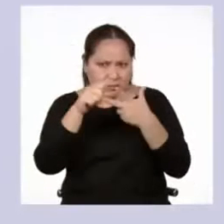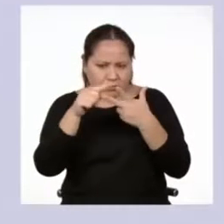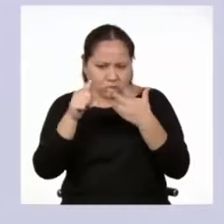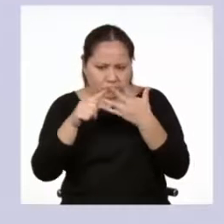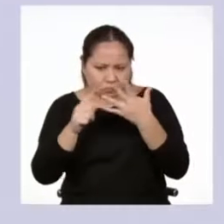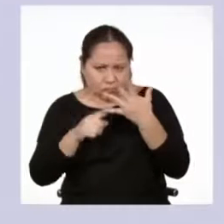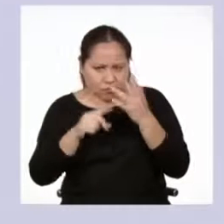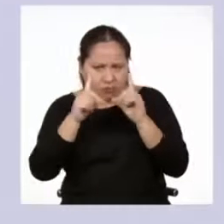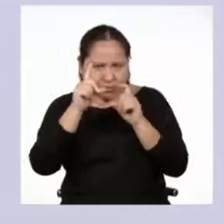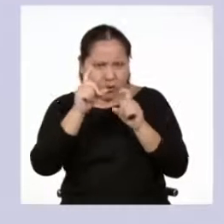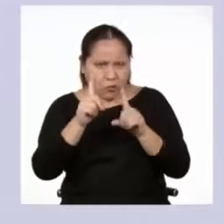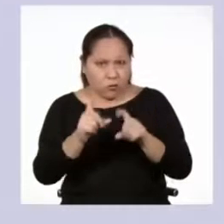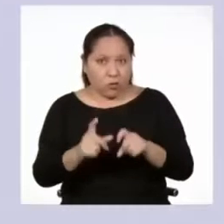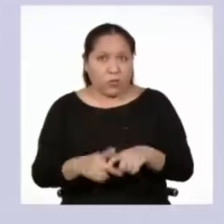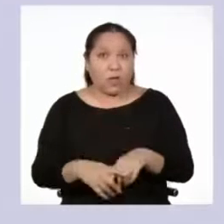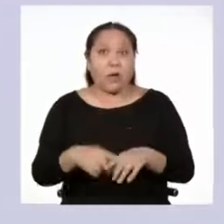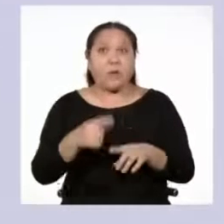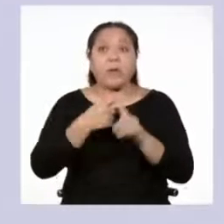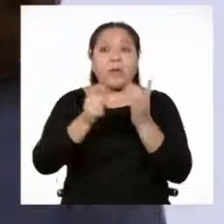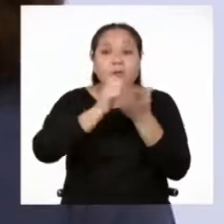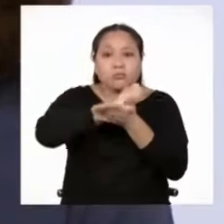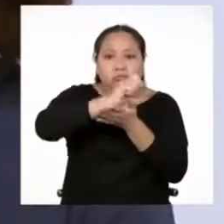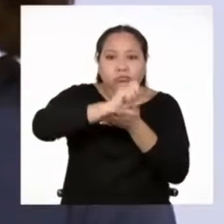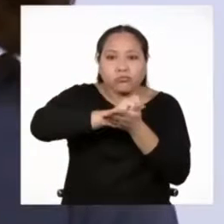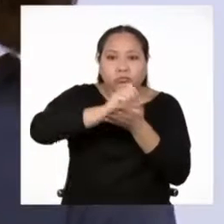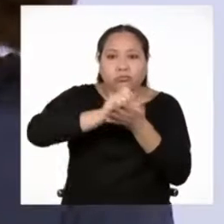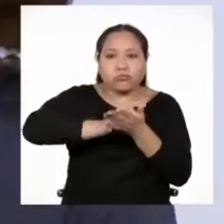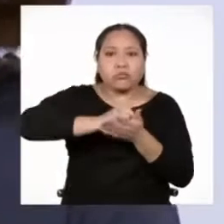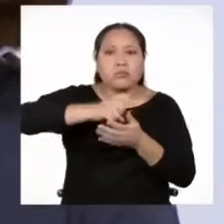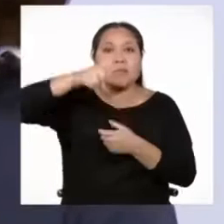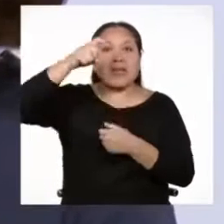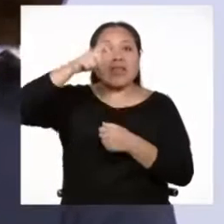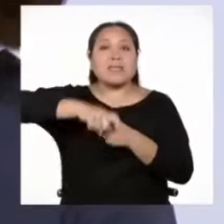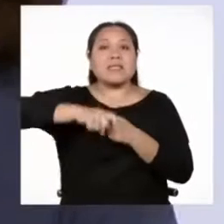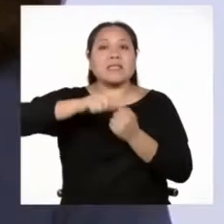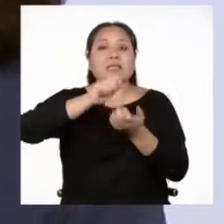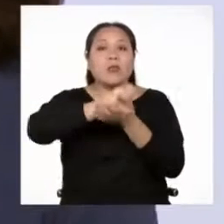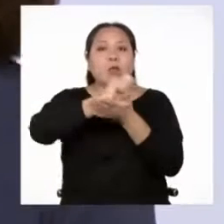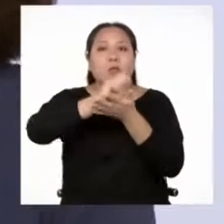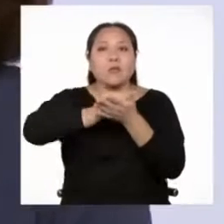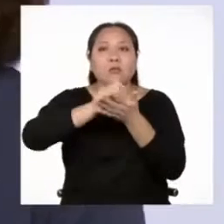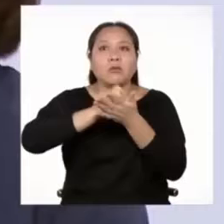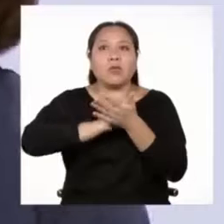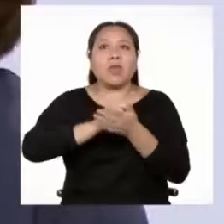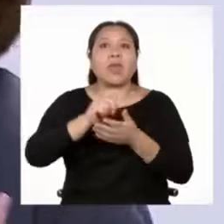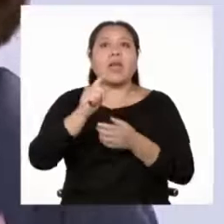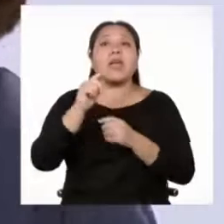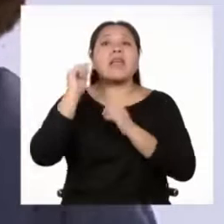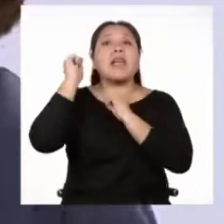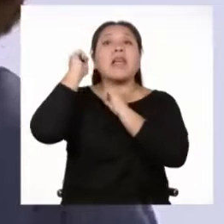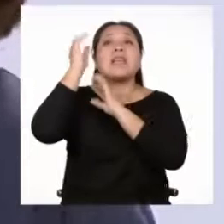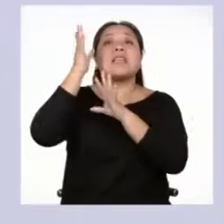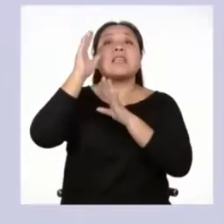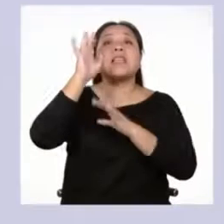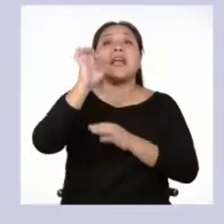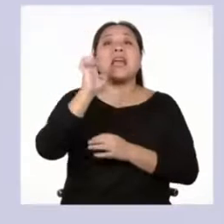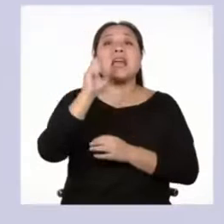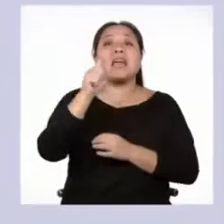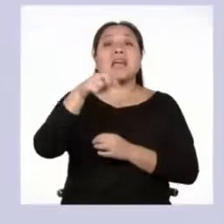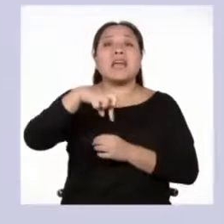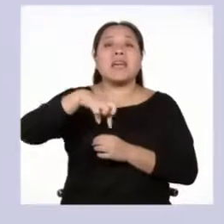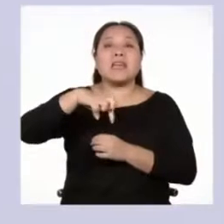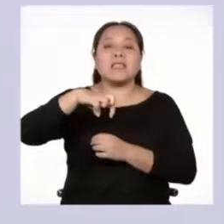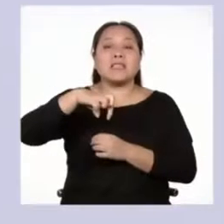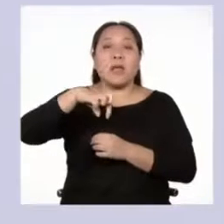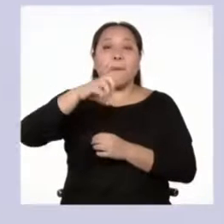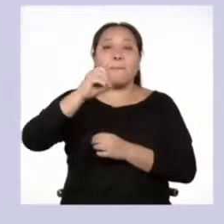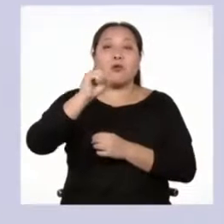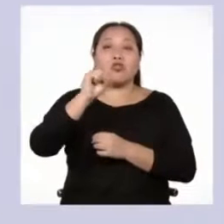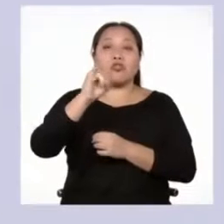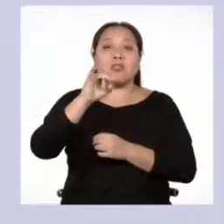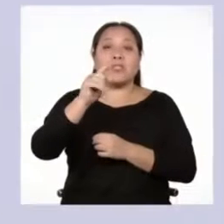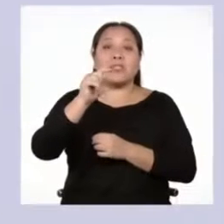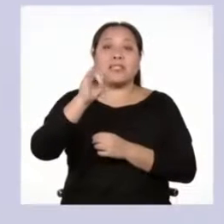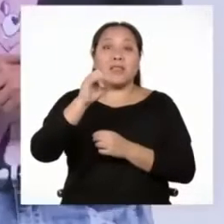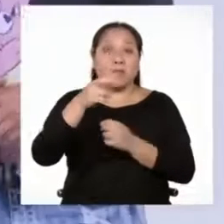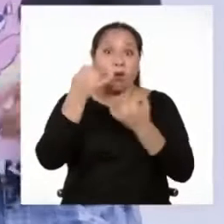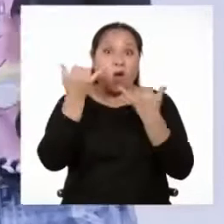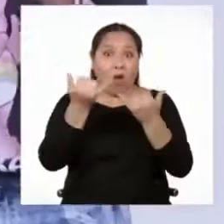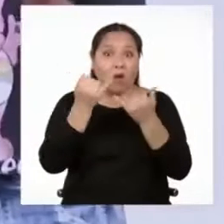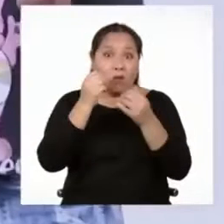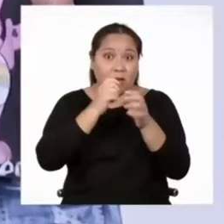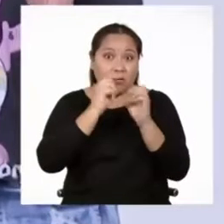pero para responderlas por escrito requiere de un tipo de texto en particular, que es el texto expositivo. Y eso es lo que vamos a trabajar en esta